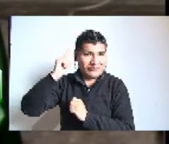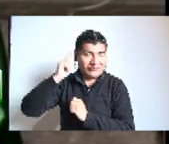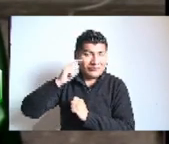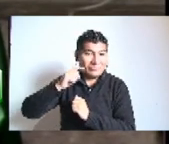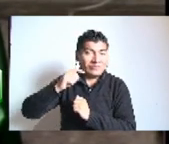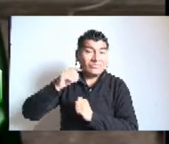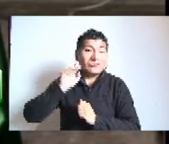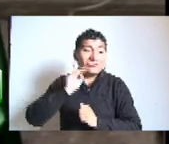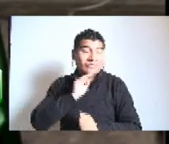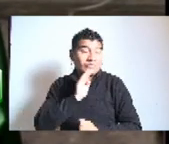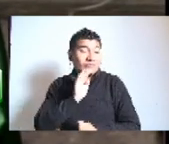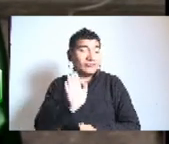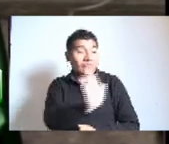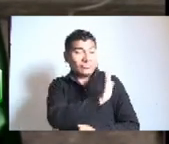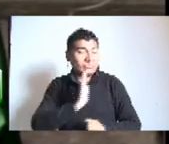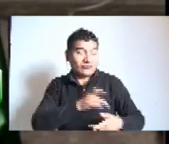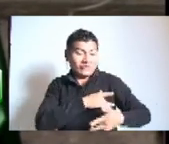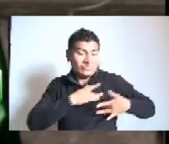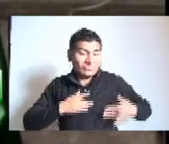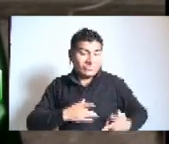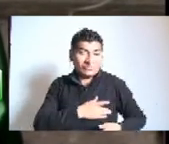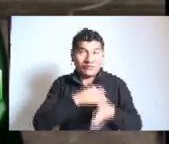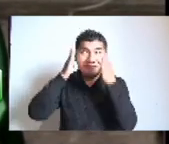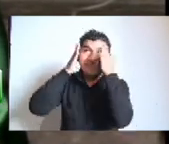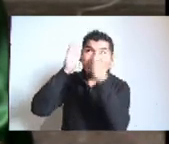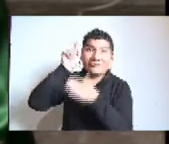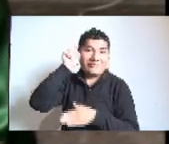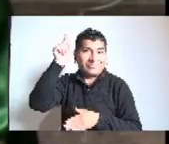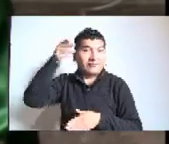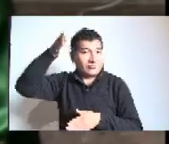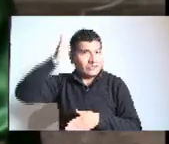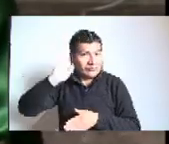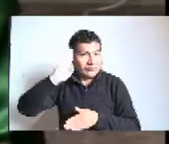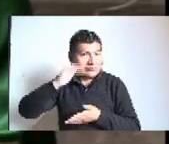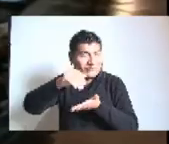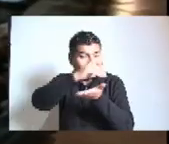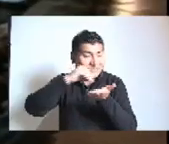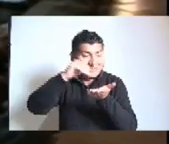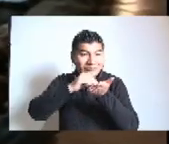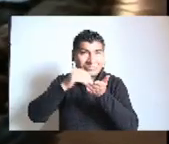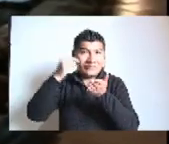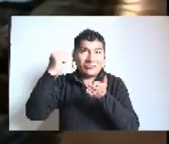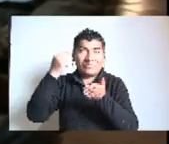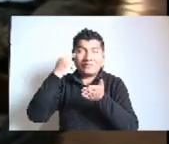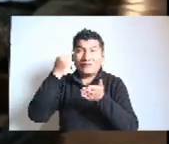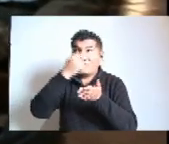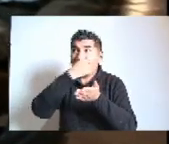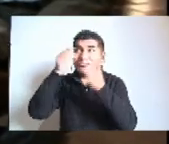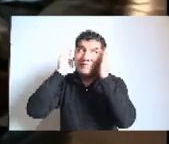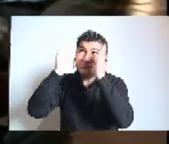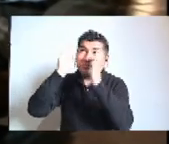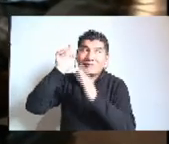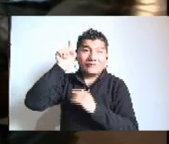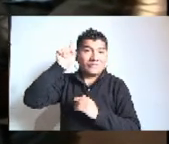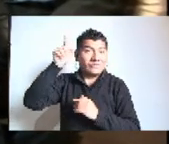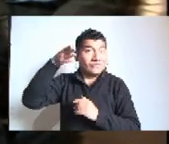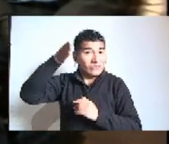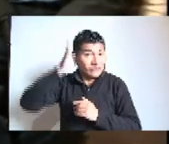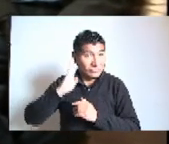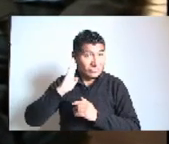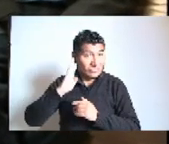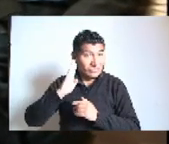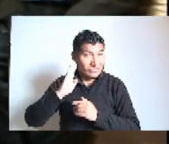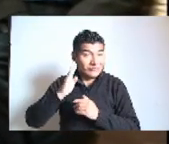centro de su corazón y de su vida es Dios. El centro de su atención es solo Dios. Por